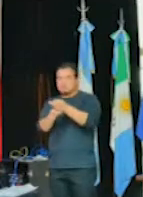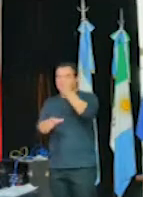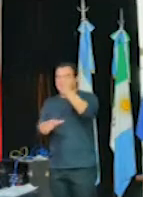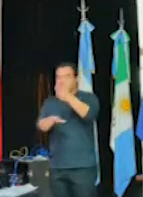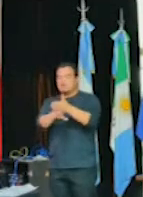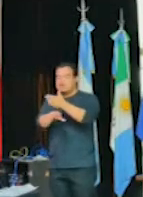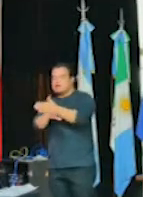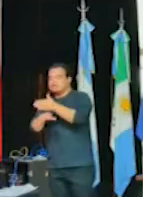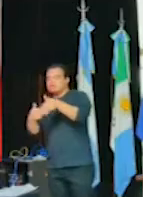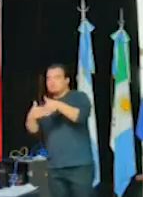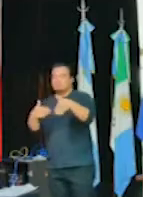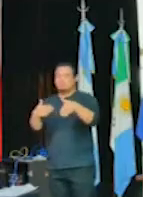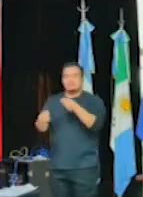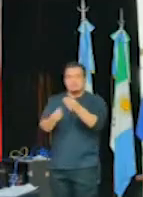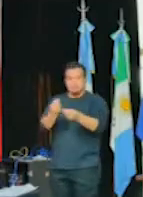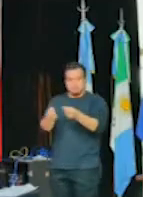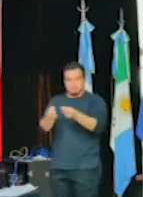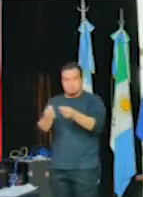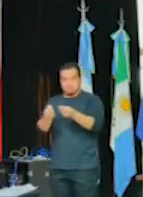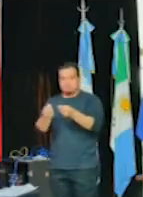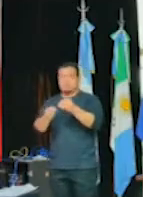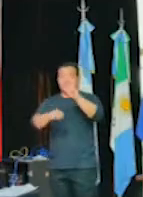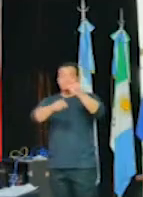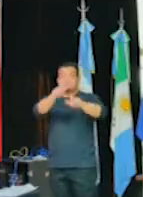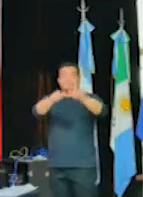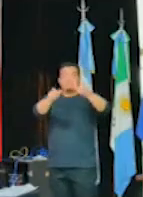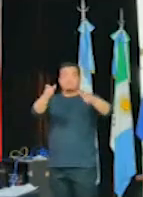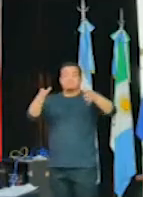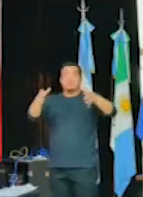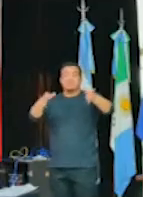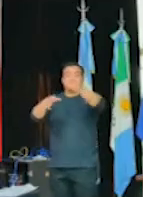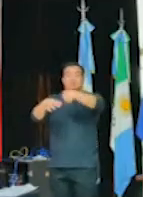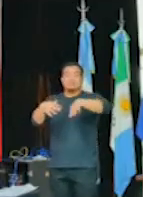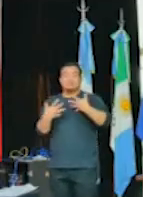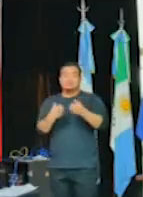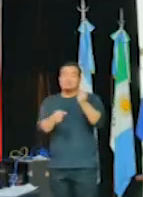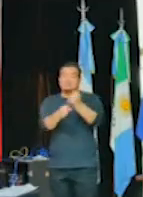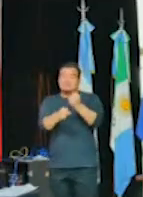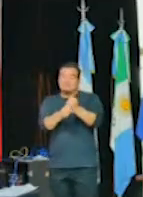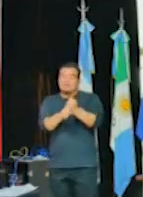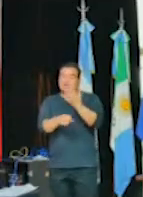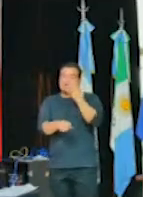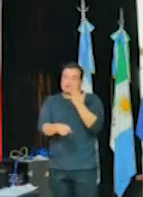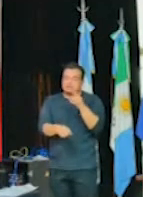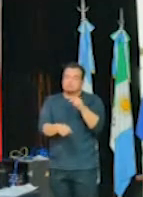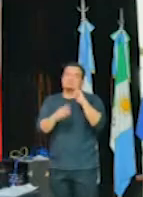esto, que la OMS declara el agotamiento del personal sanitario como una urgencia prioritaria, ¿sí?